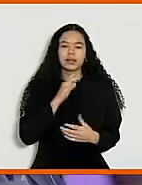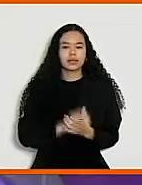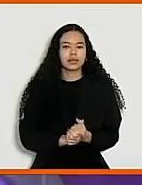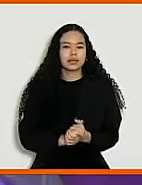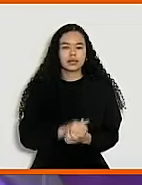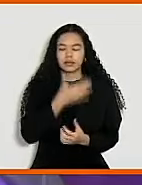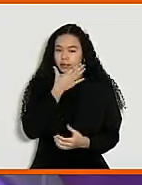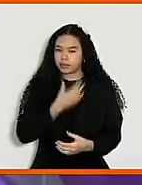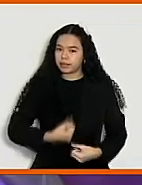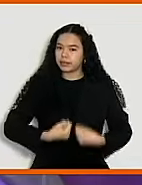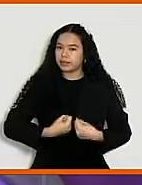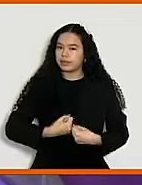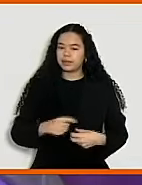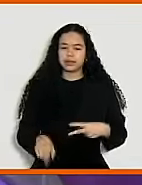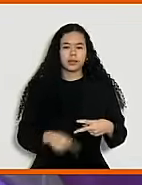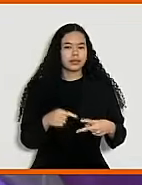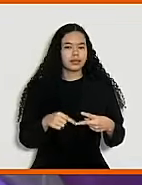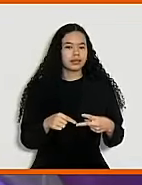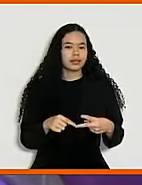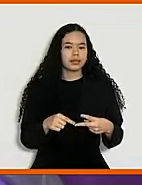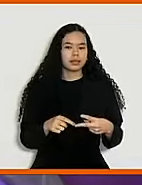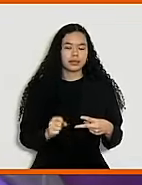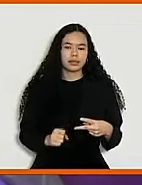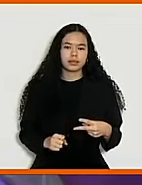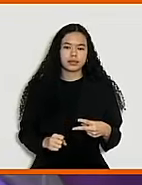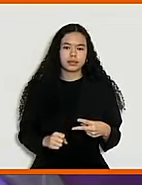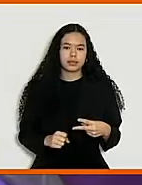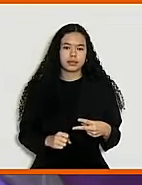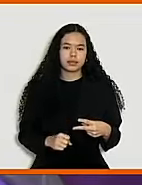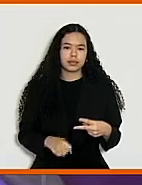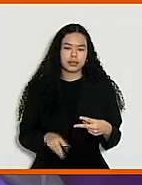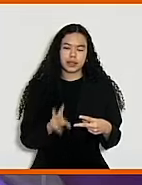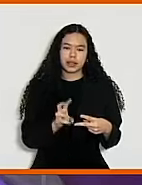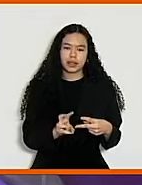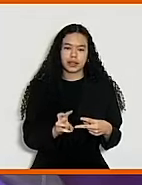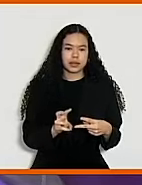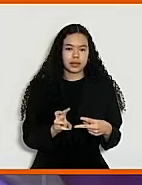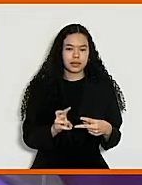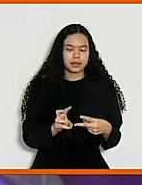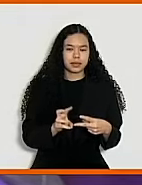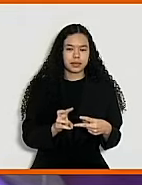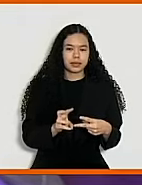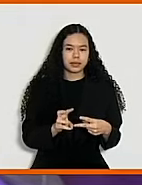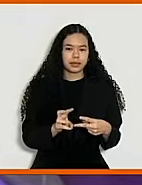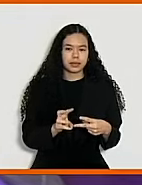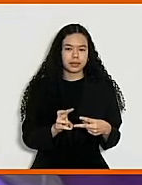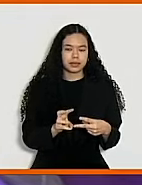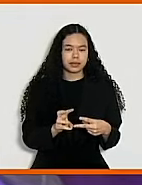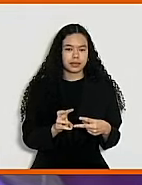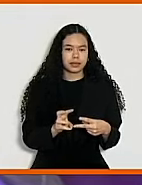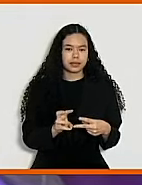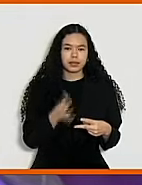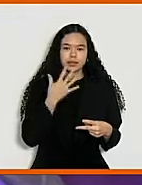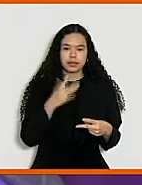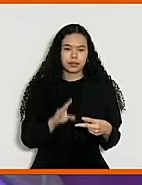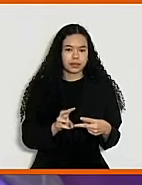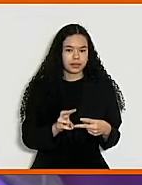Mamey. Segundo número ganador, su primer dígito, el 6, segundo dígito,